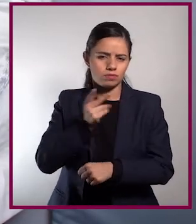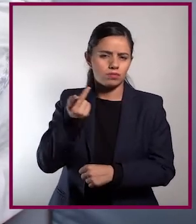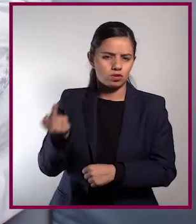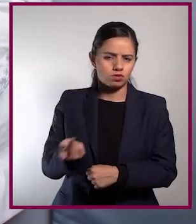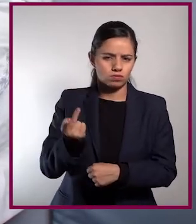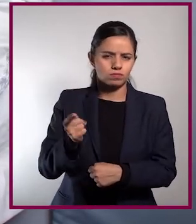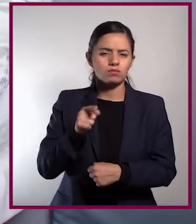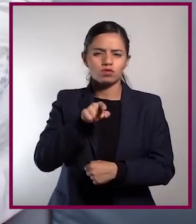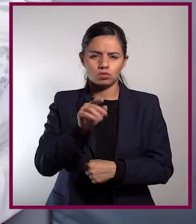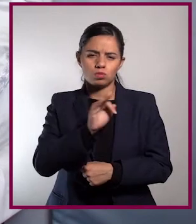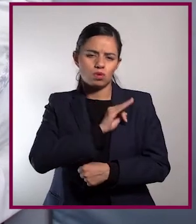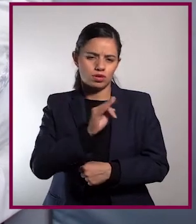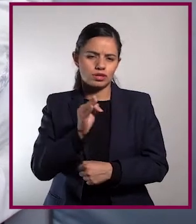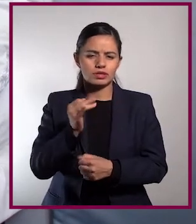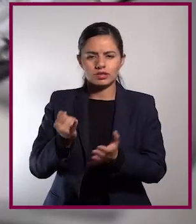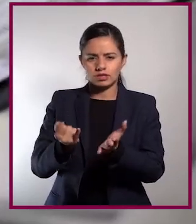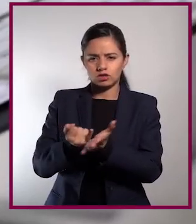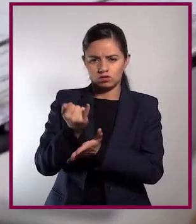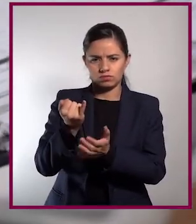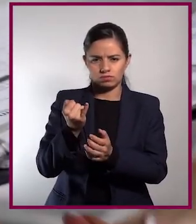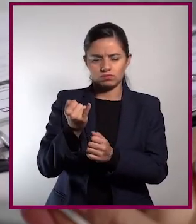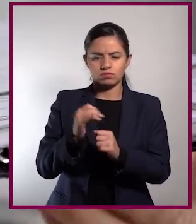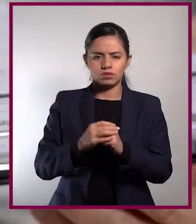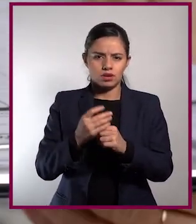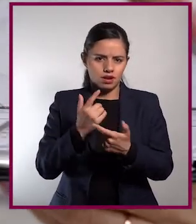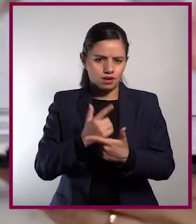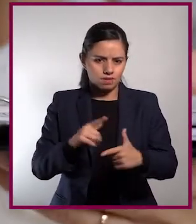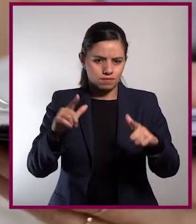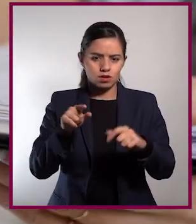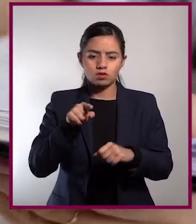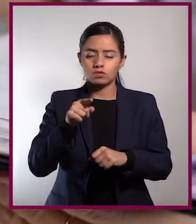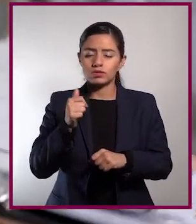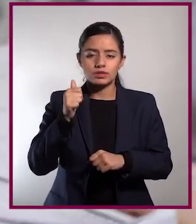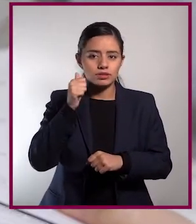paciente, tienes libertad de elección. Esto es muy importante.